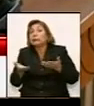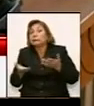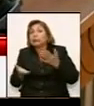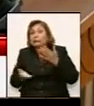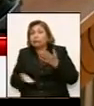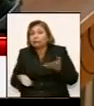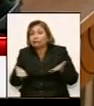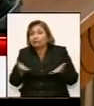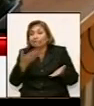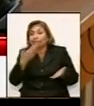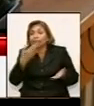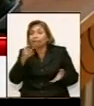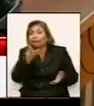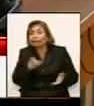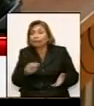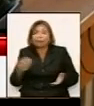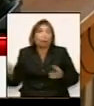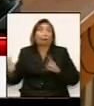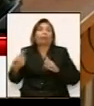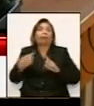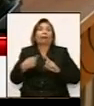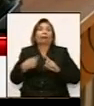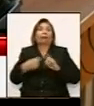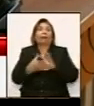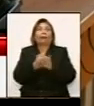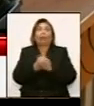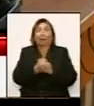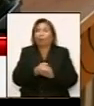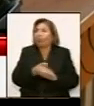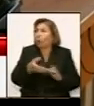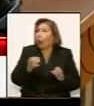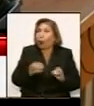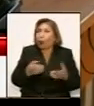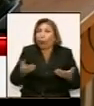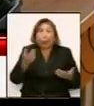esta persona que puede ser un amigo, qué tal si es una